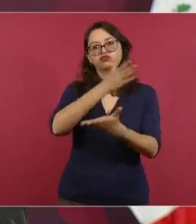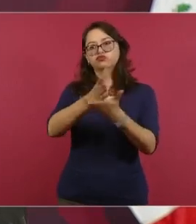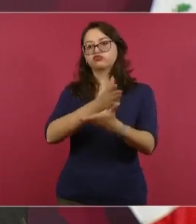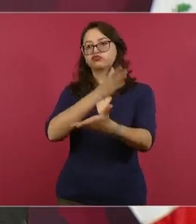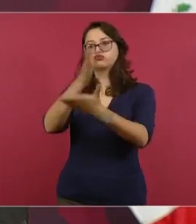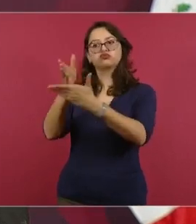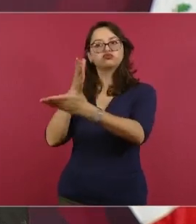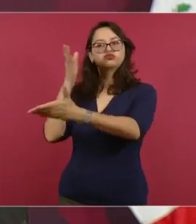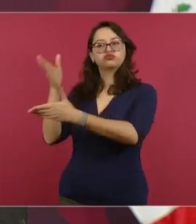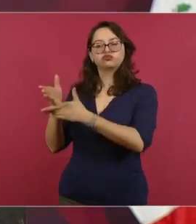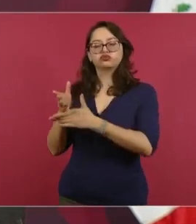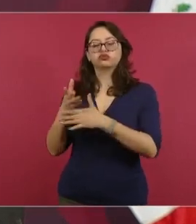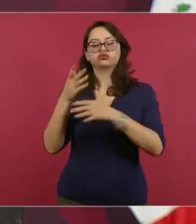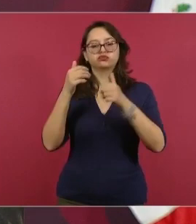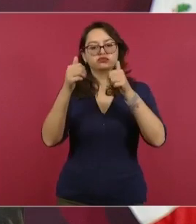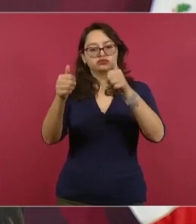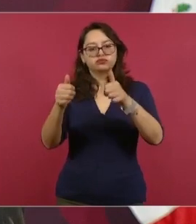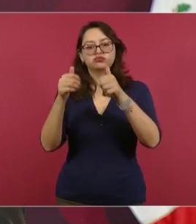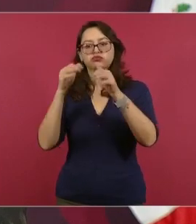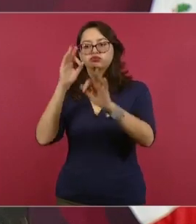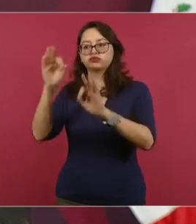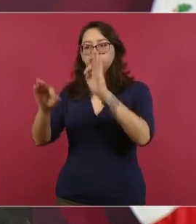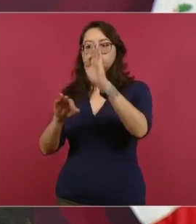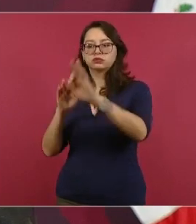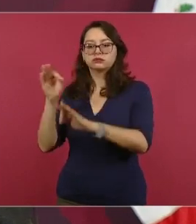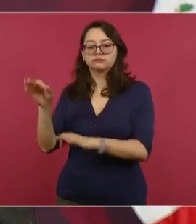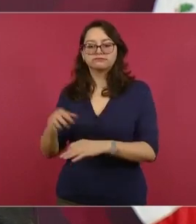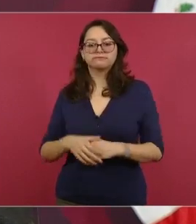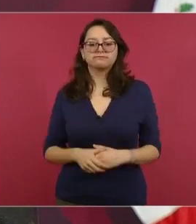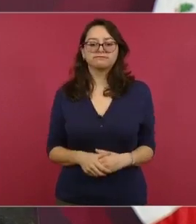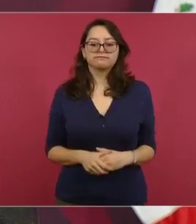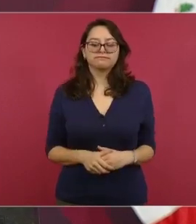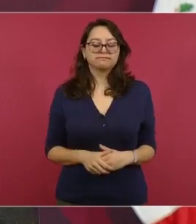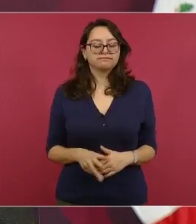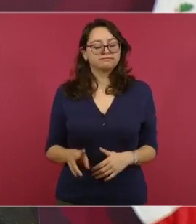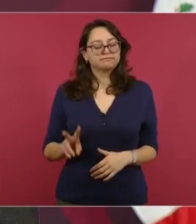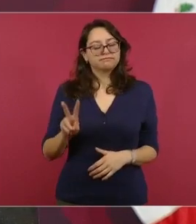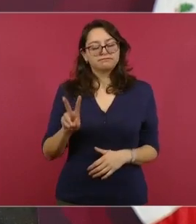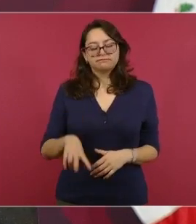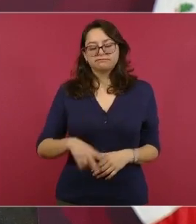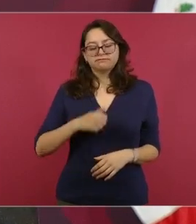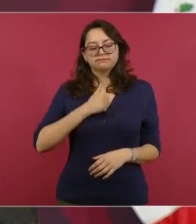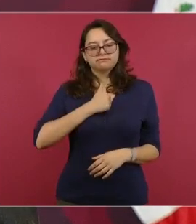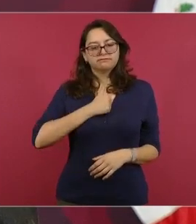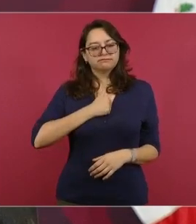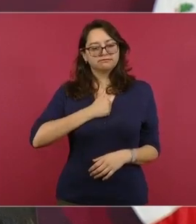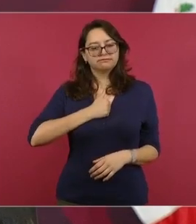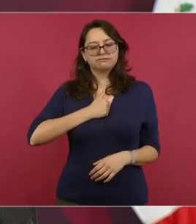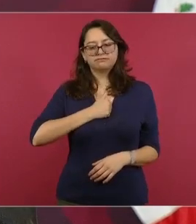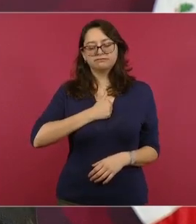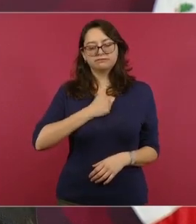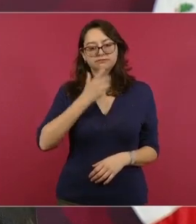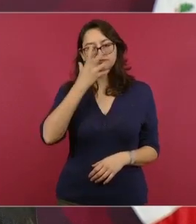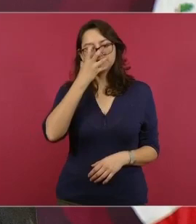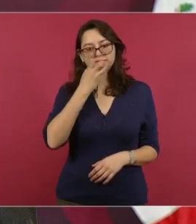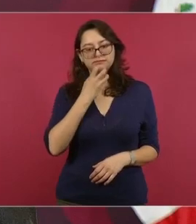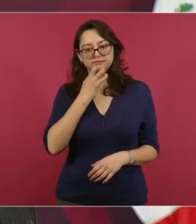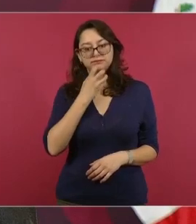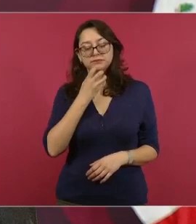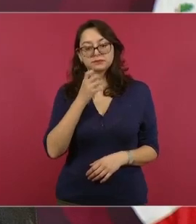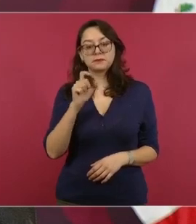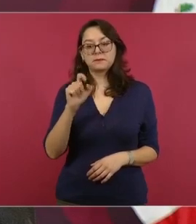Lamentamos mucho la pérdida, como aquí se informó, de